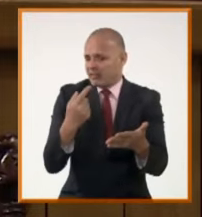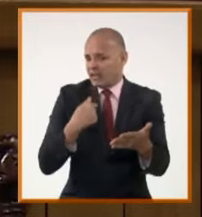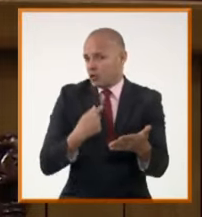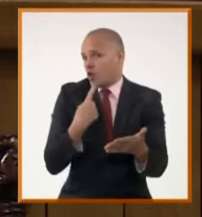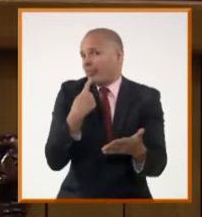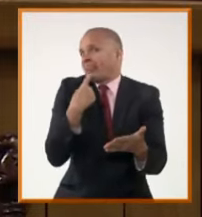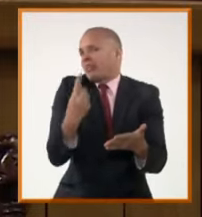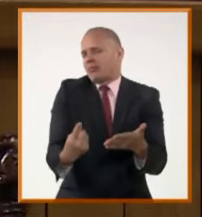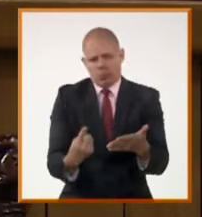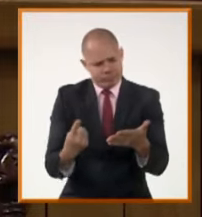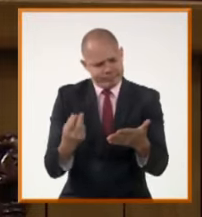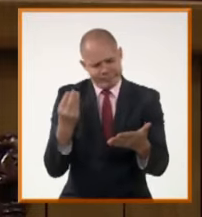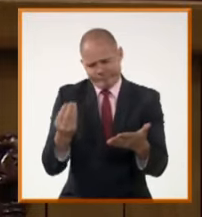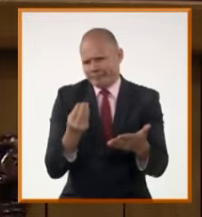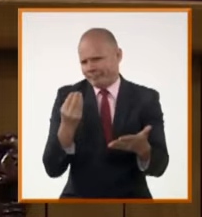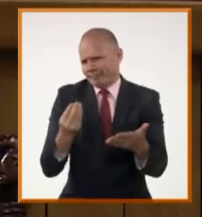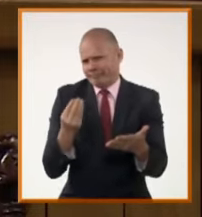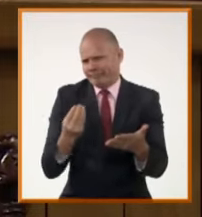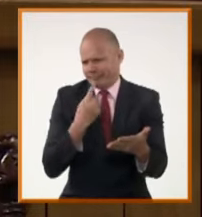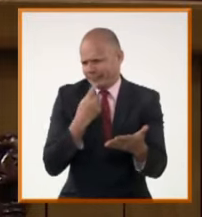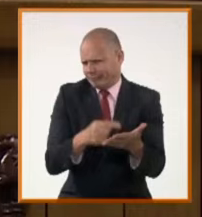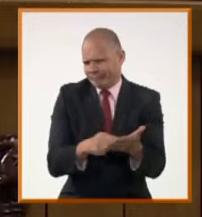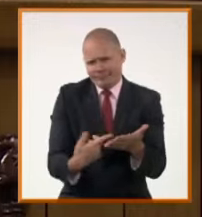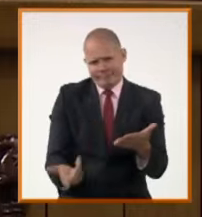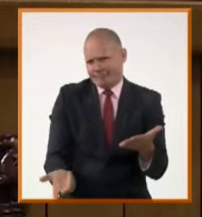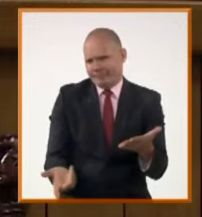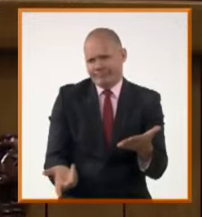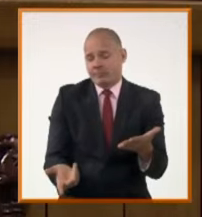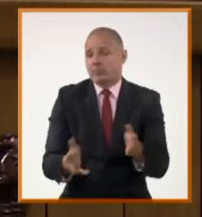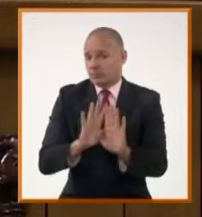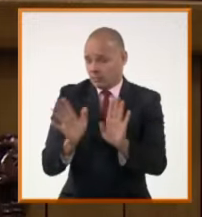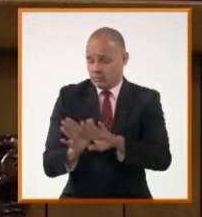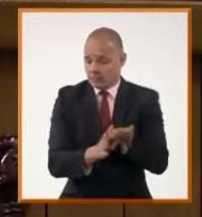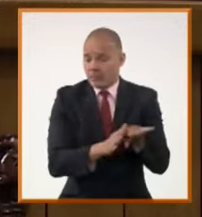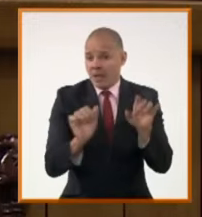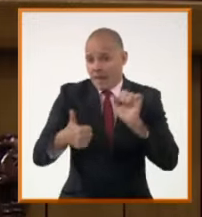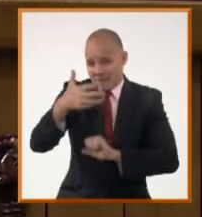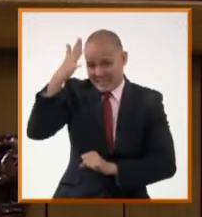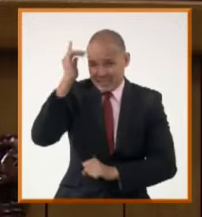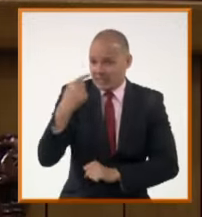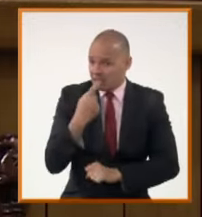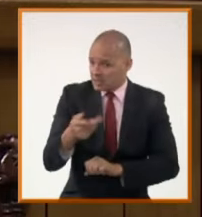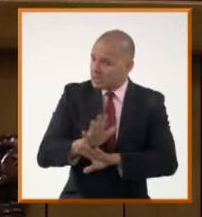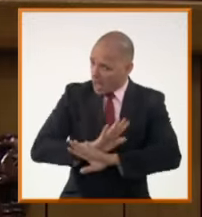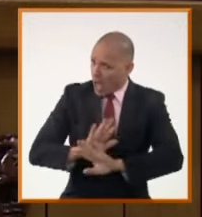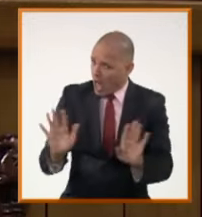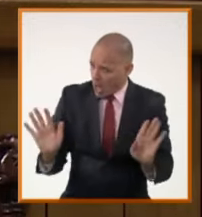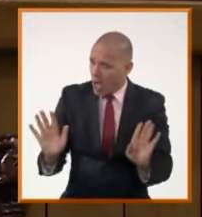aquí, y el presidente lo ha dicho en otros escenarios, que nosotros